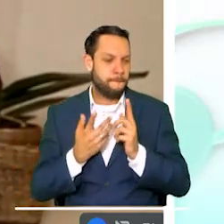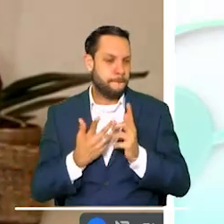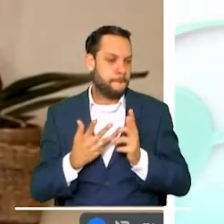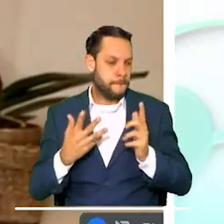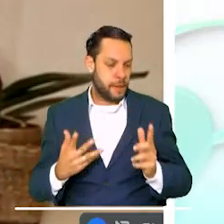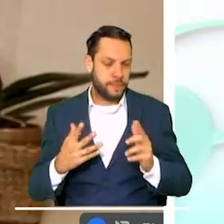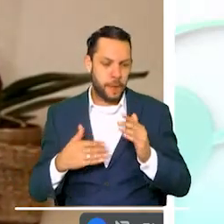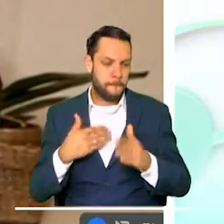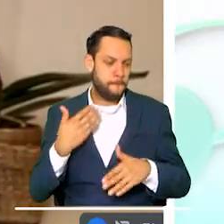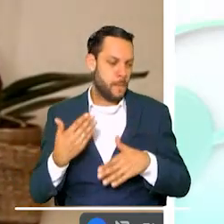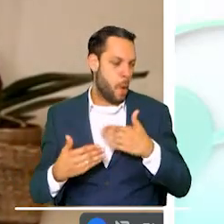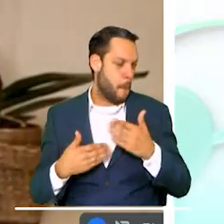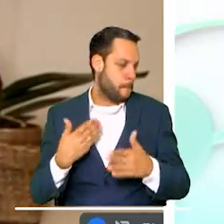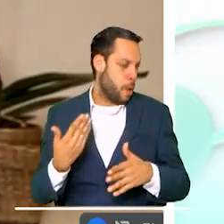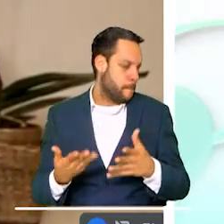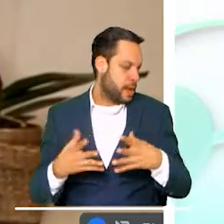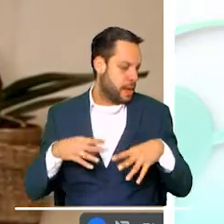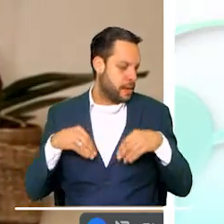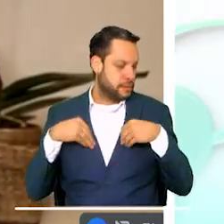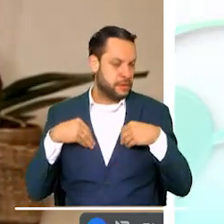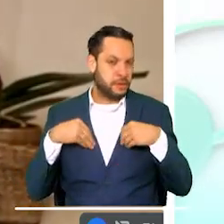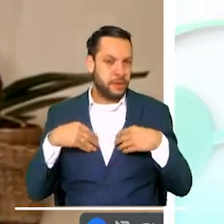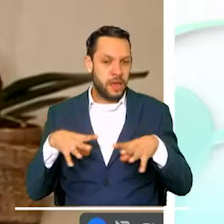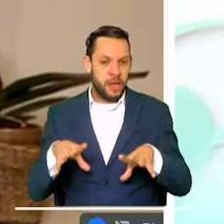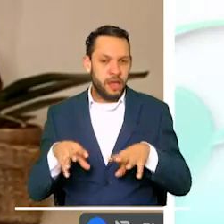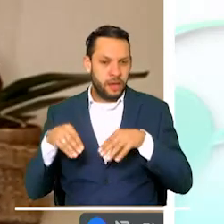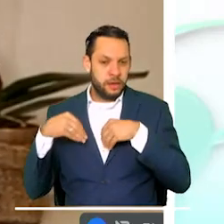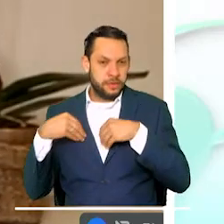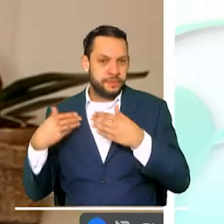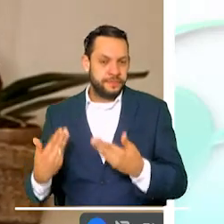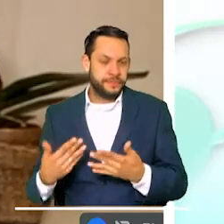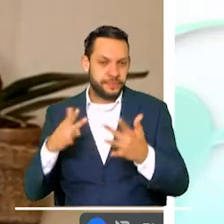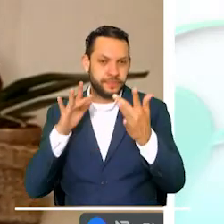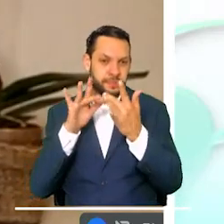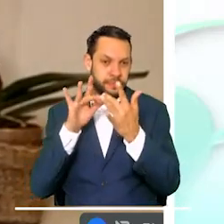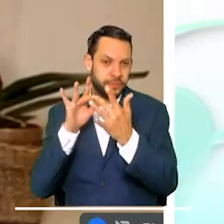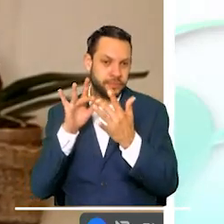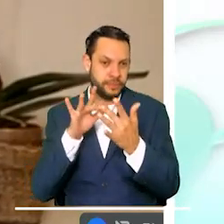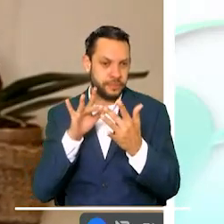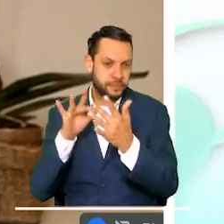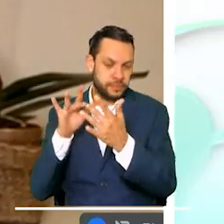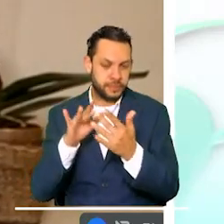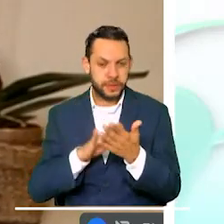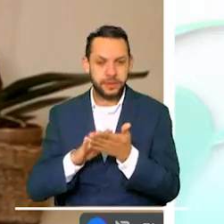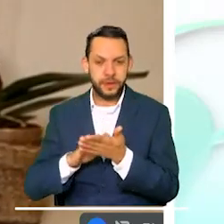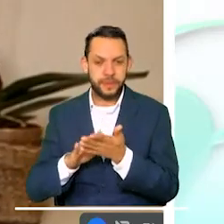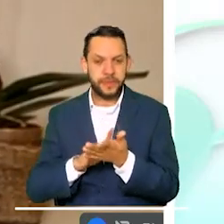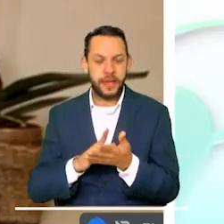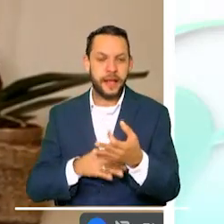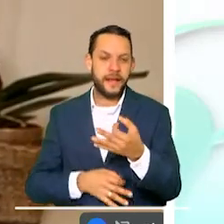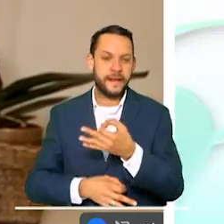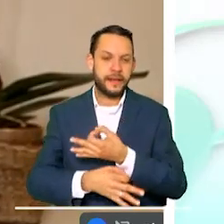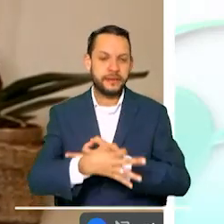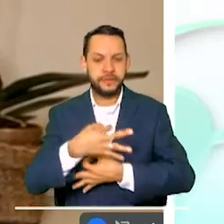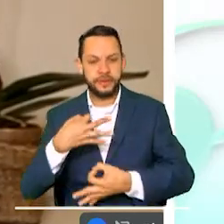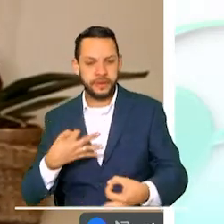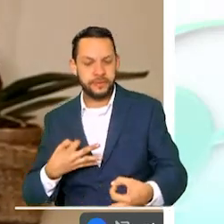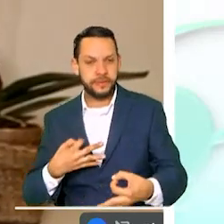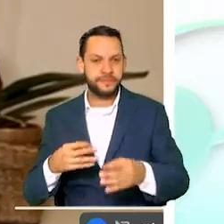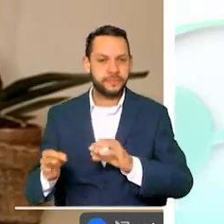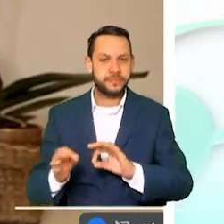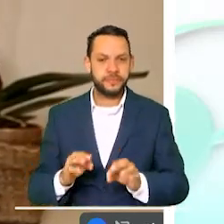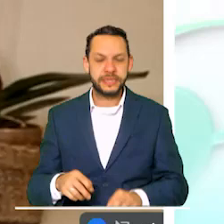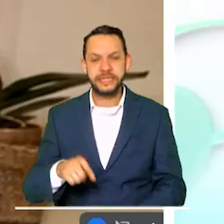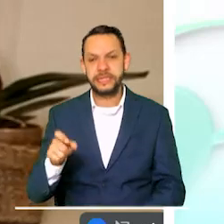de recibir, de acercarnos, de relacionarnos precisamente con ese punto de inicio y de transformación. Y es desarrollar esa amabilidad